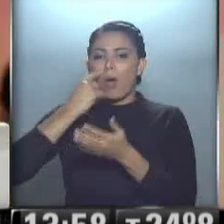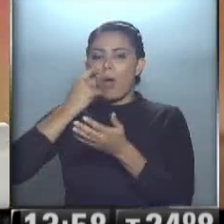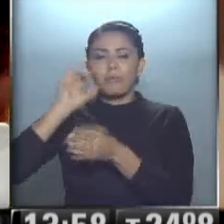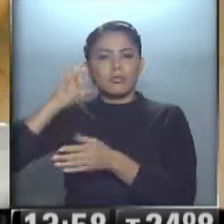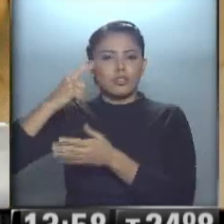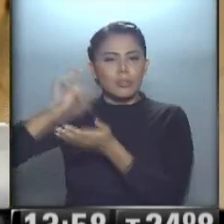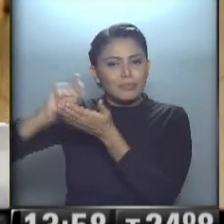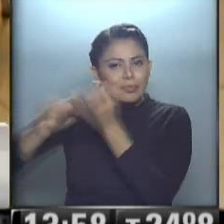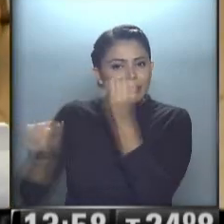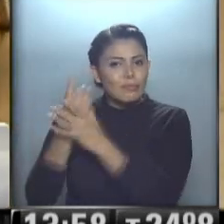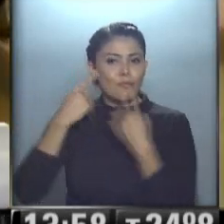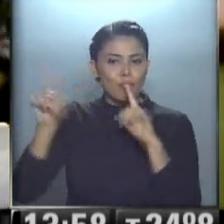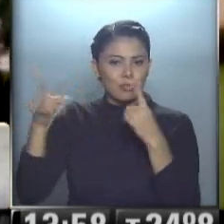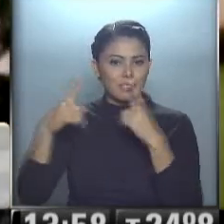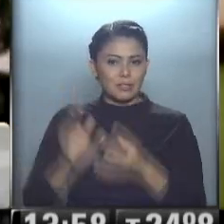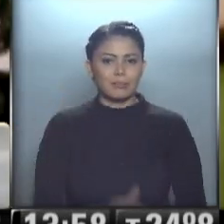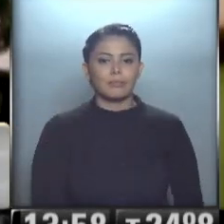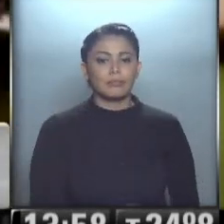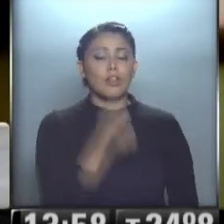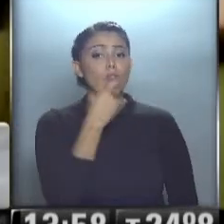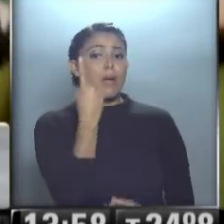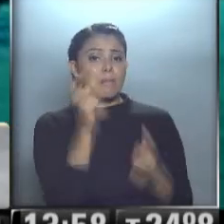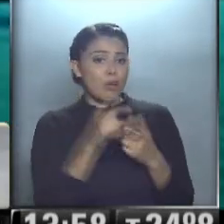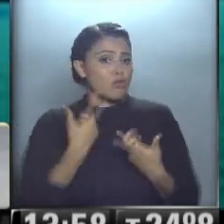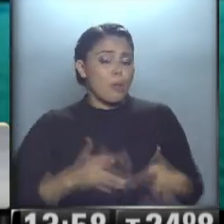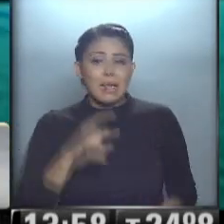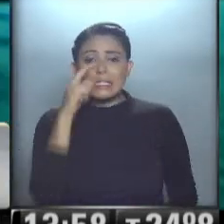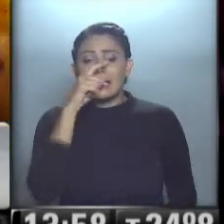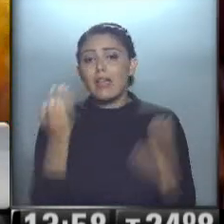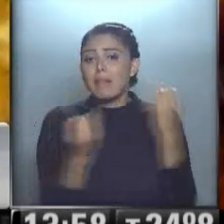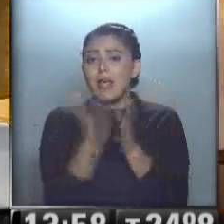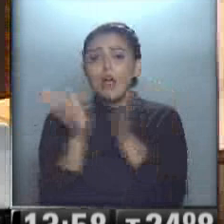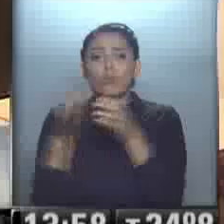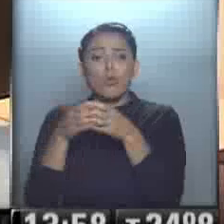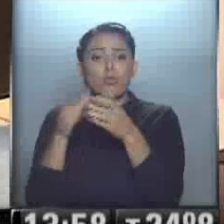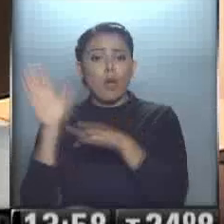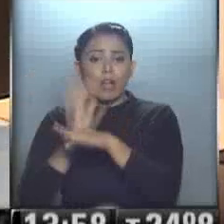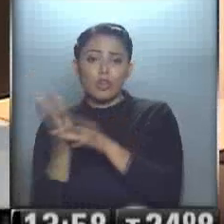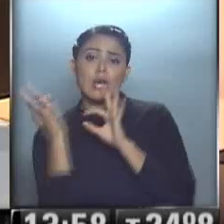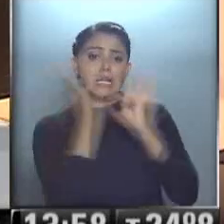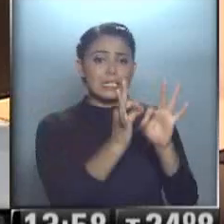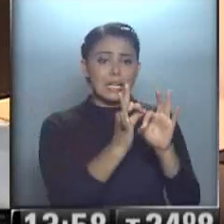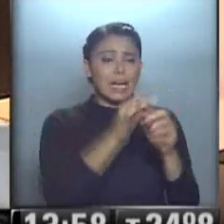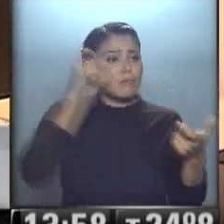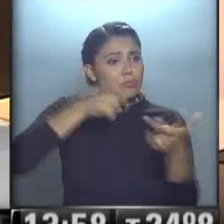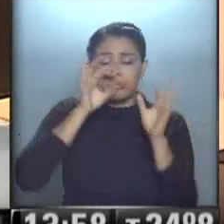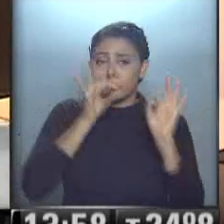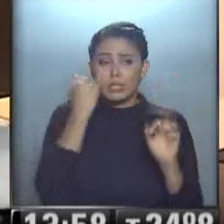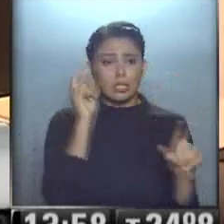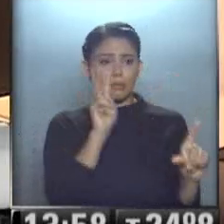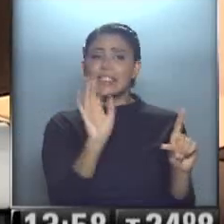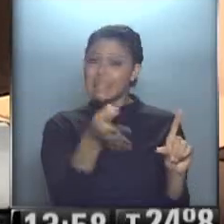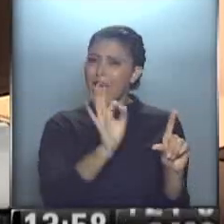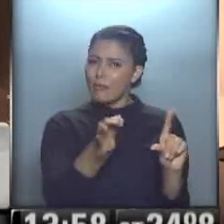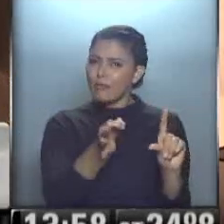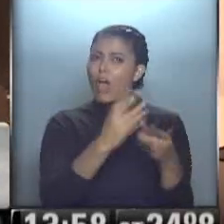sordo. En una película normal vos llegás a las 7 de la mañana con los actores, haces la escena y ya la viste. Ya sabés lo que